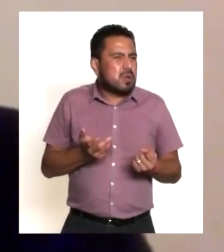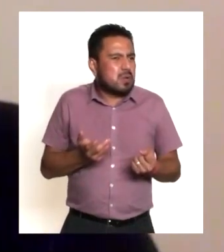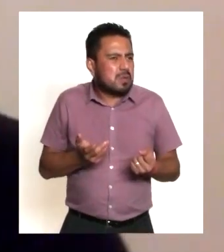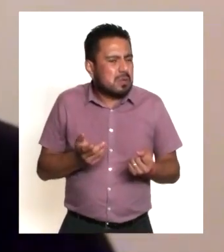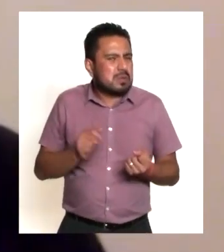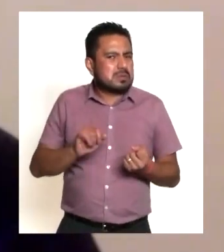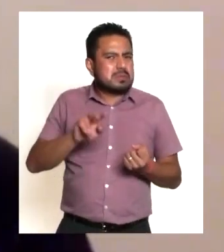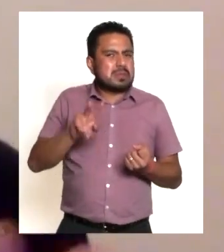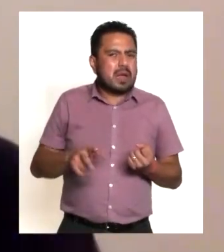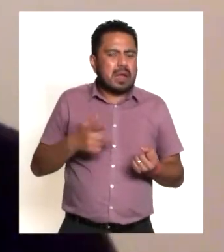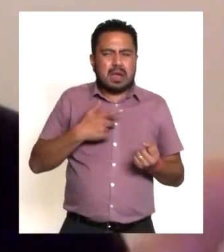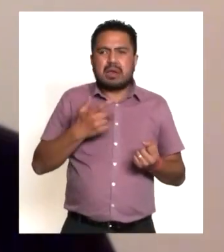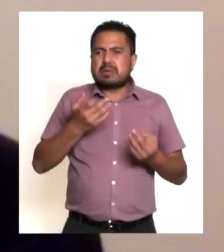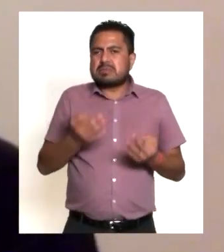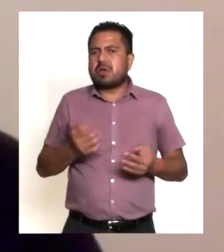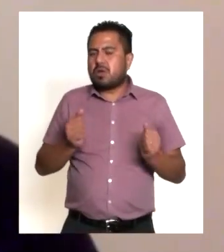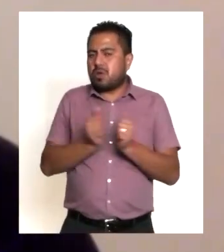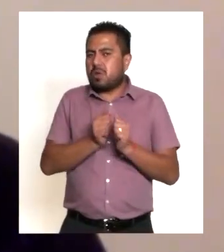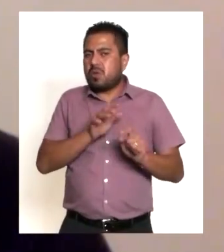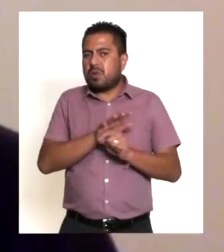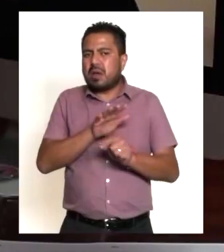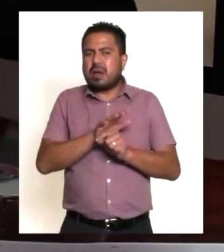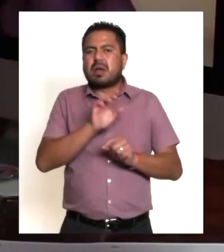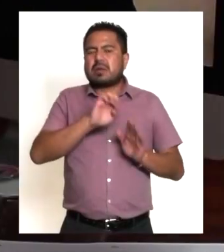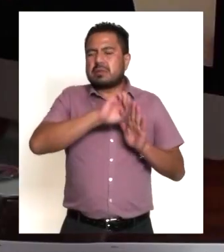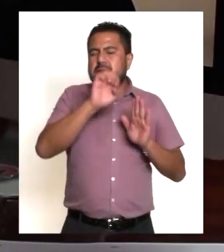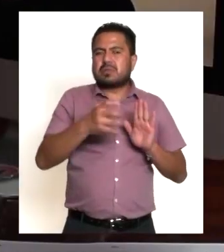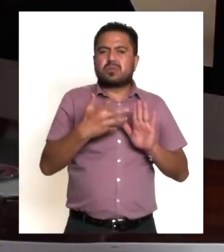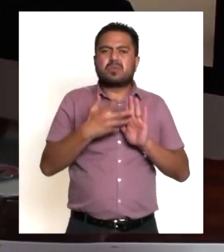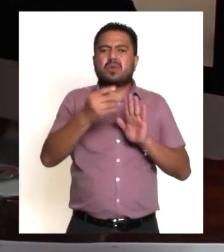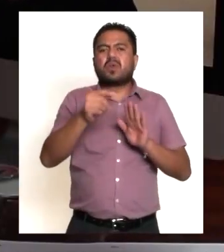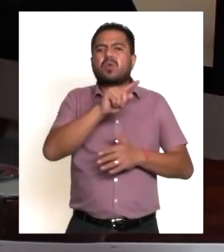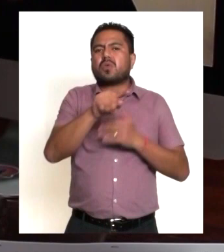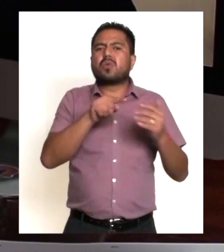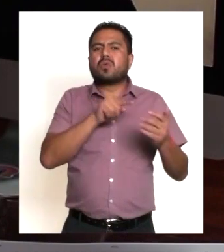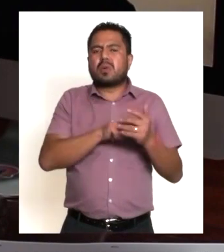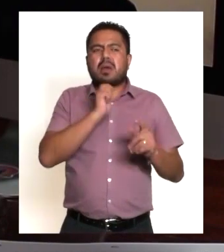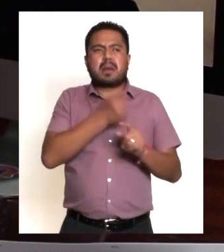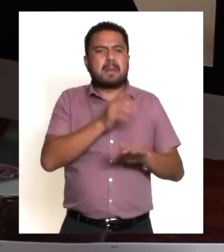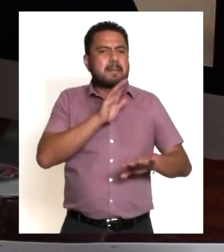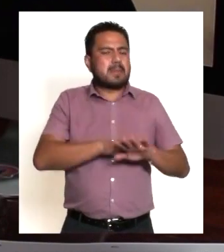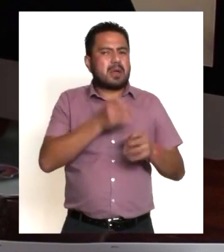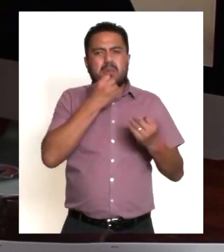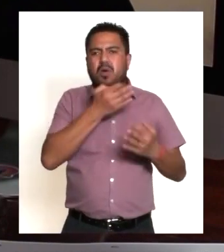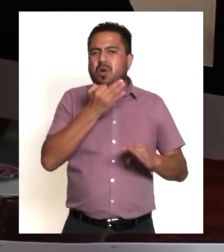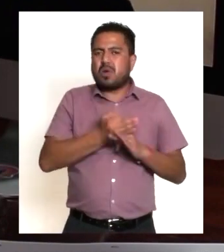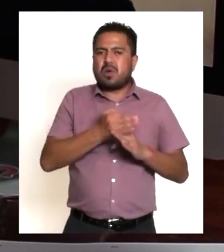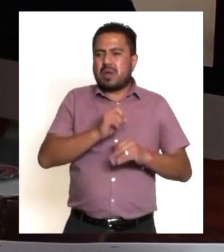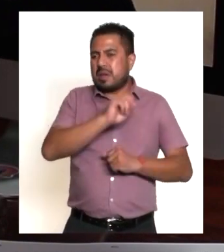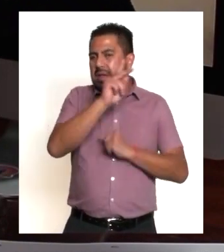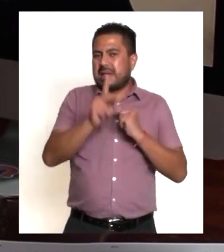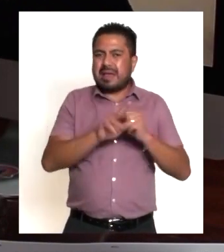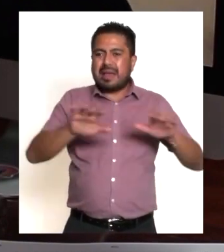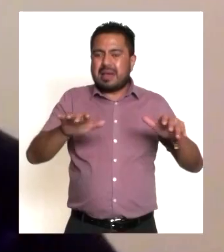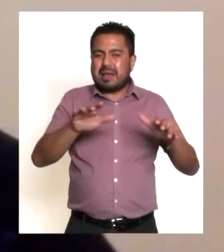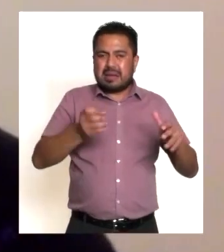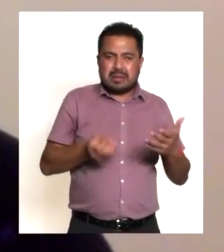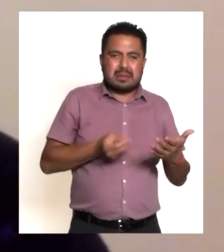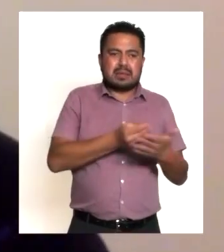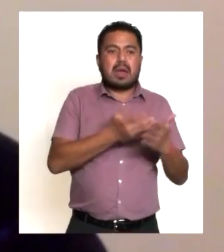fuera totalmente cierto, son relativamente seguros. Pero te voy a poner un ejemplo de un sitio muy bonito que acaba de hacer